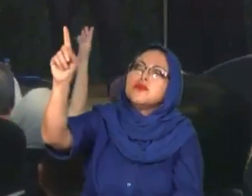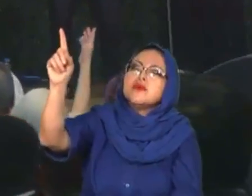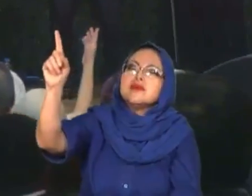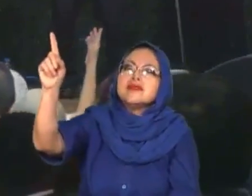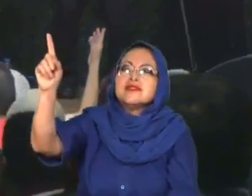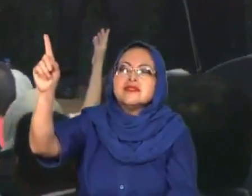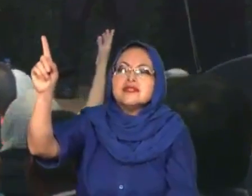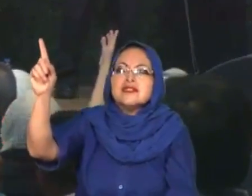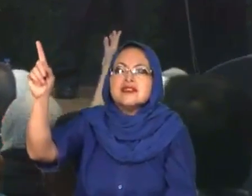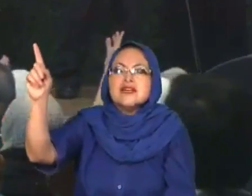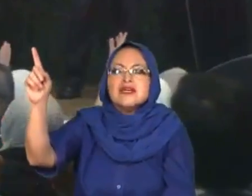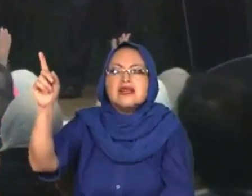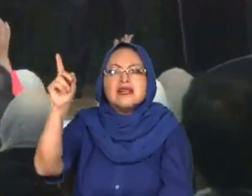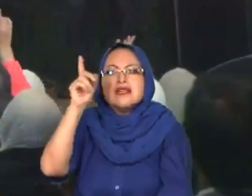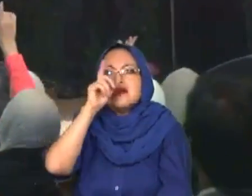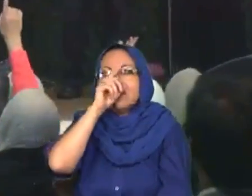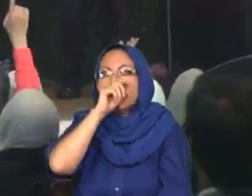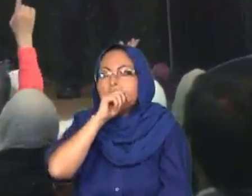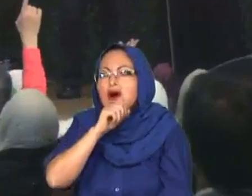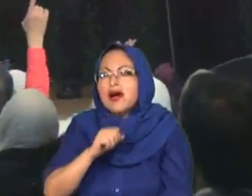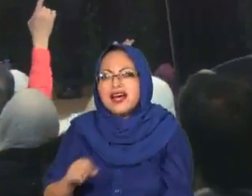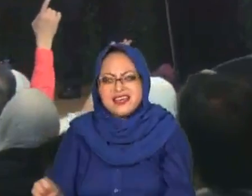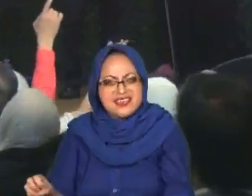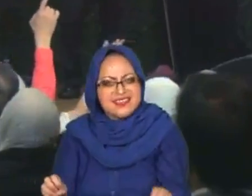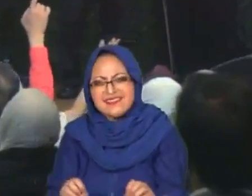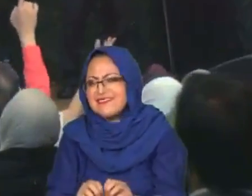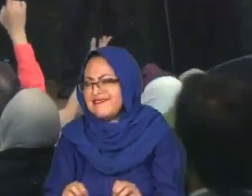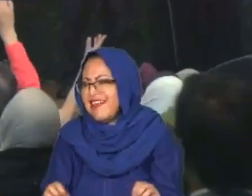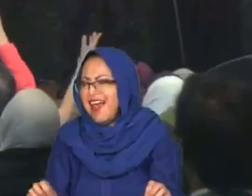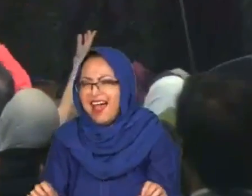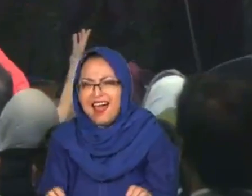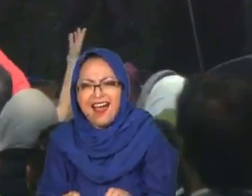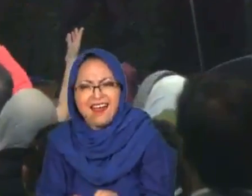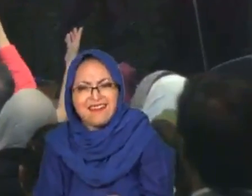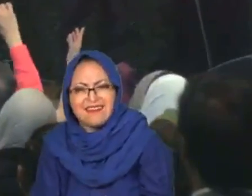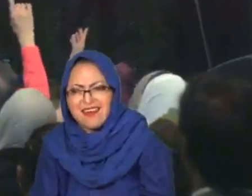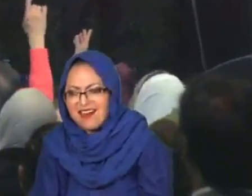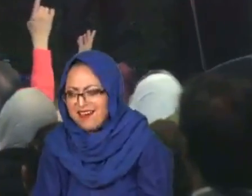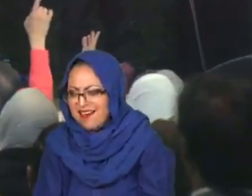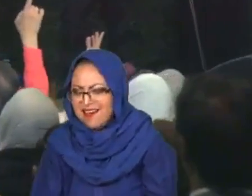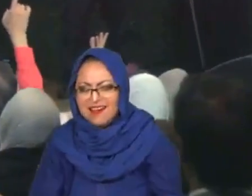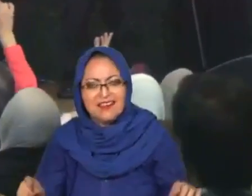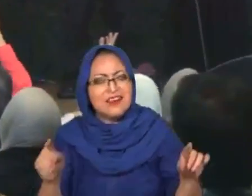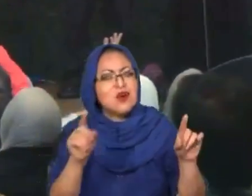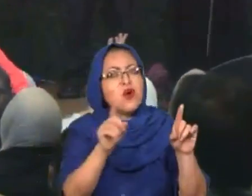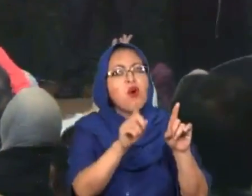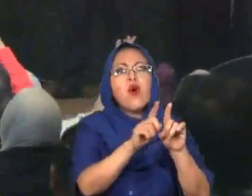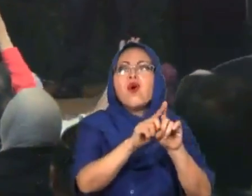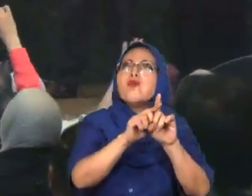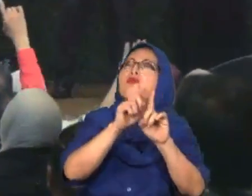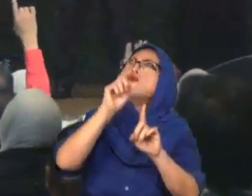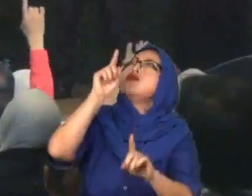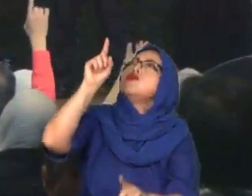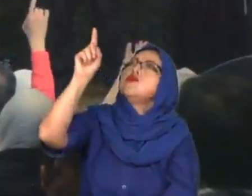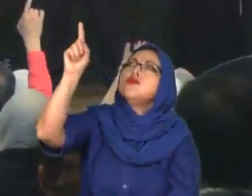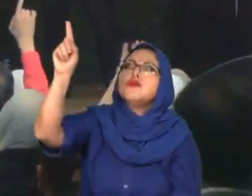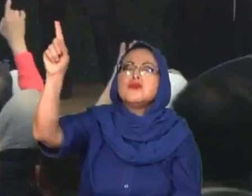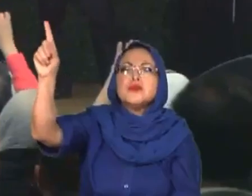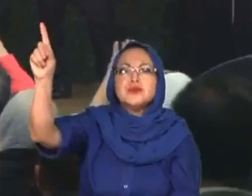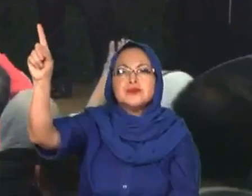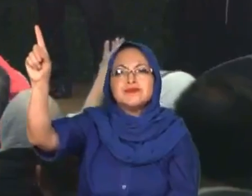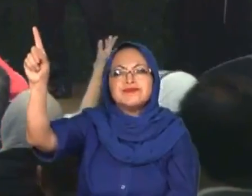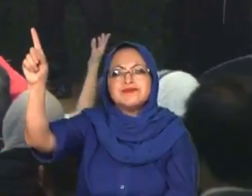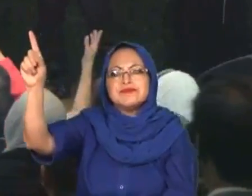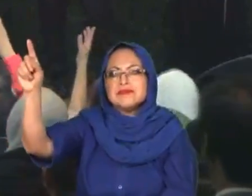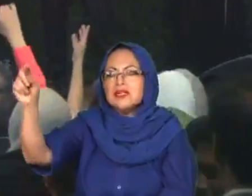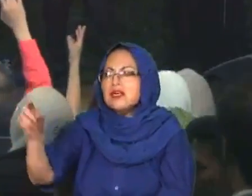hasta el cielo. No hay nadie como tú.